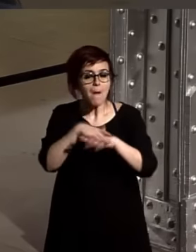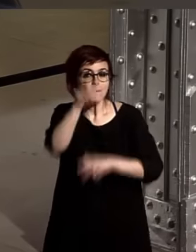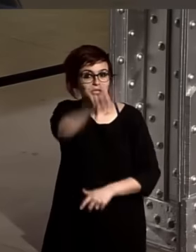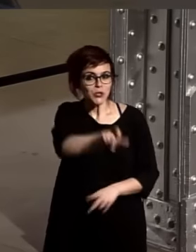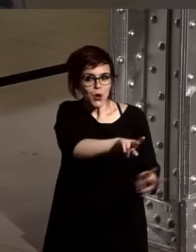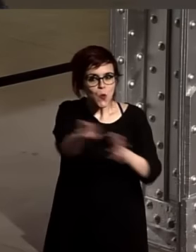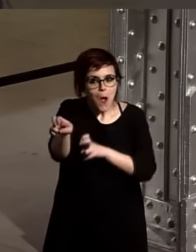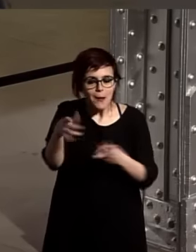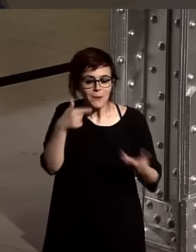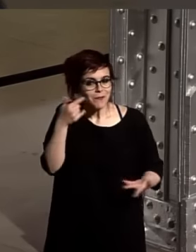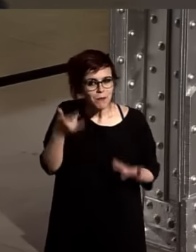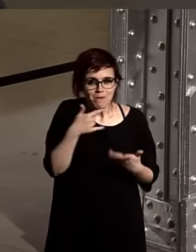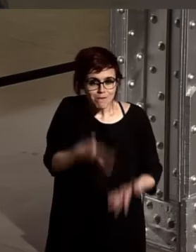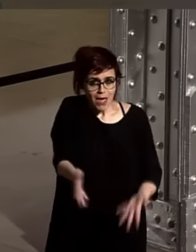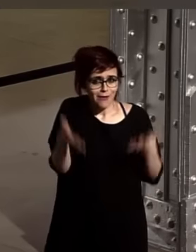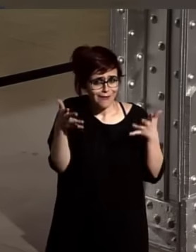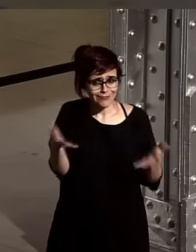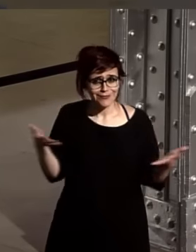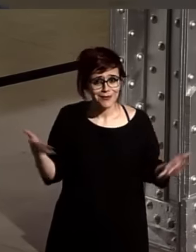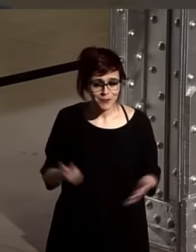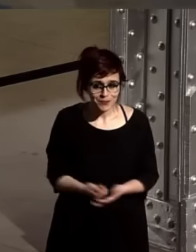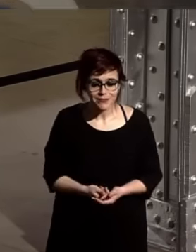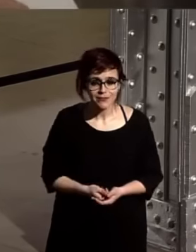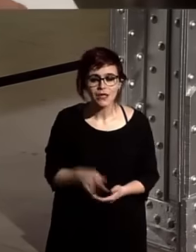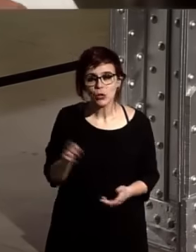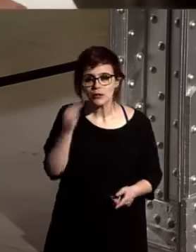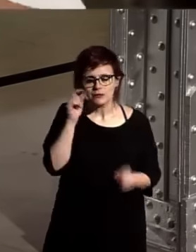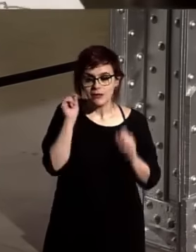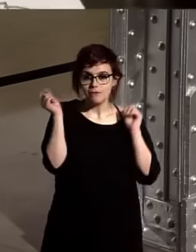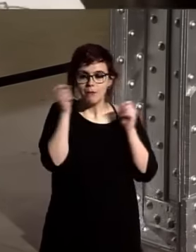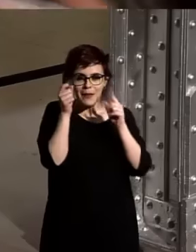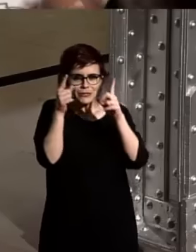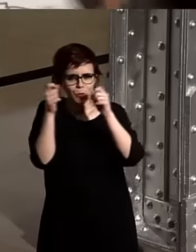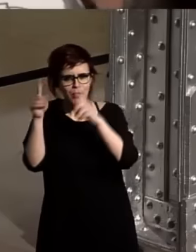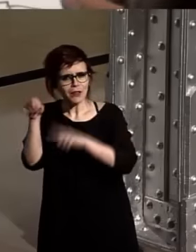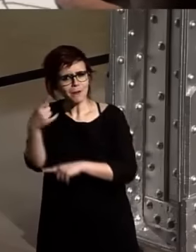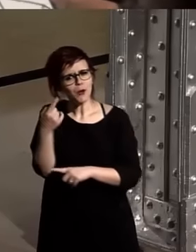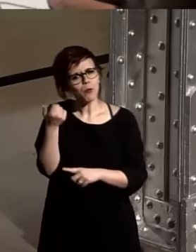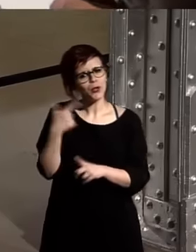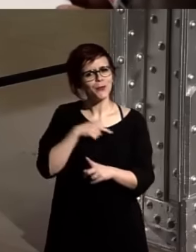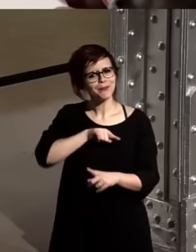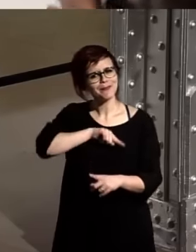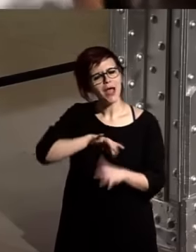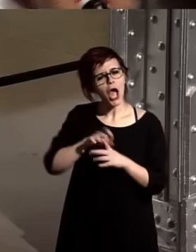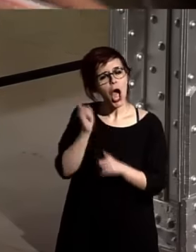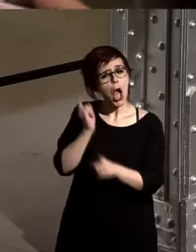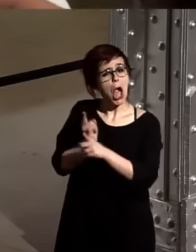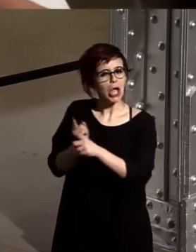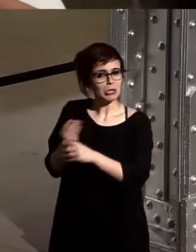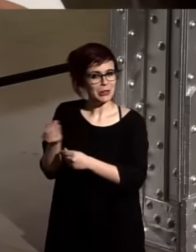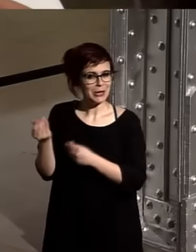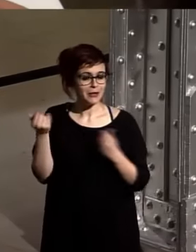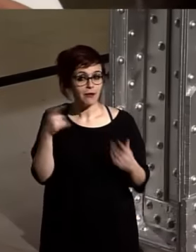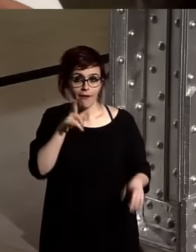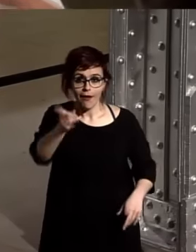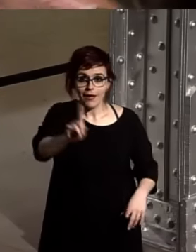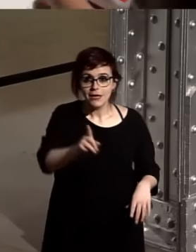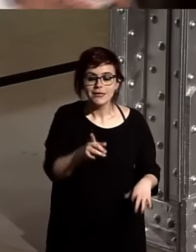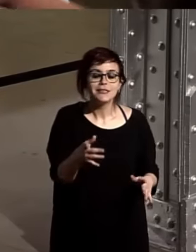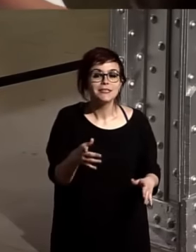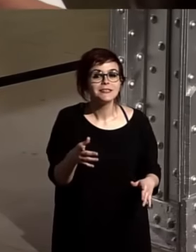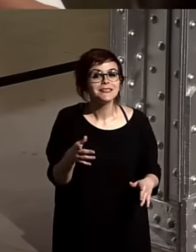personas me encanta descubrir cosas cubridora y contradictor vamos a no no porque en realidad